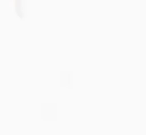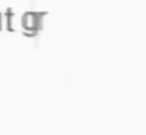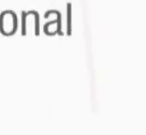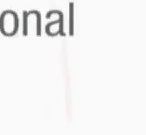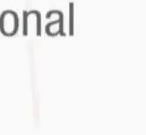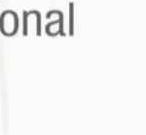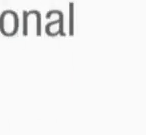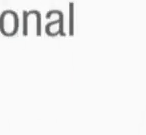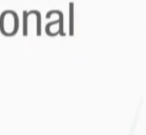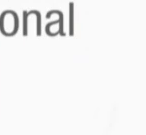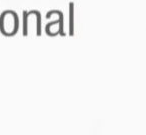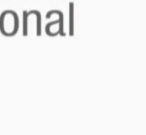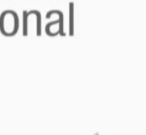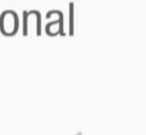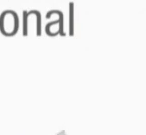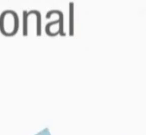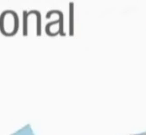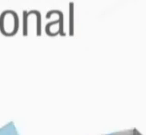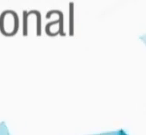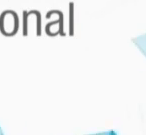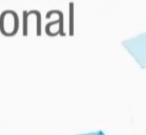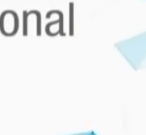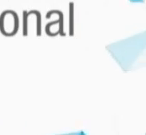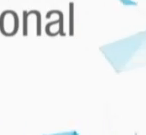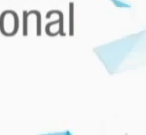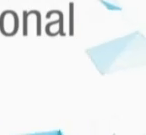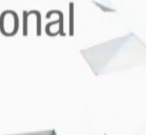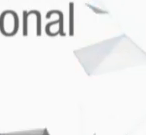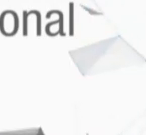Fin de espacio promocional.